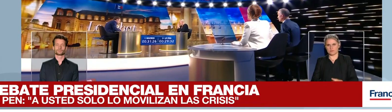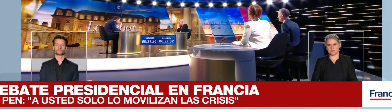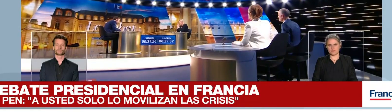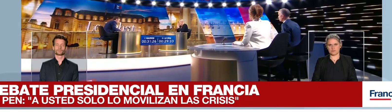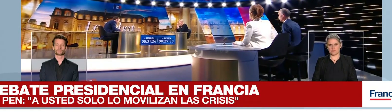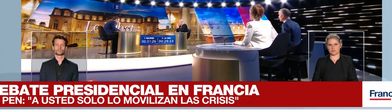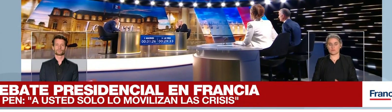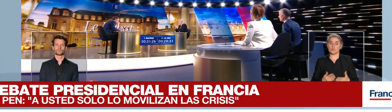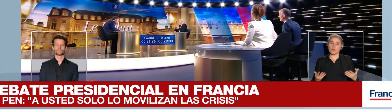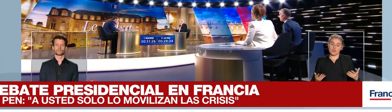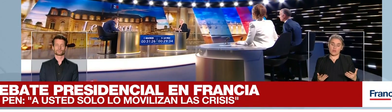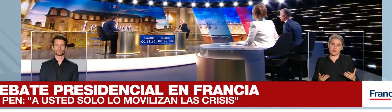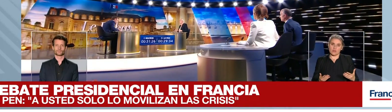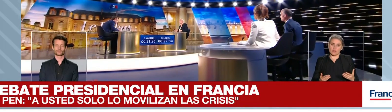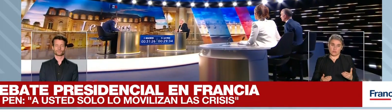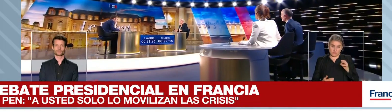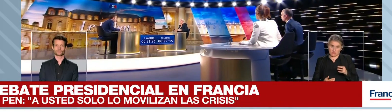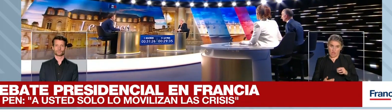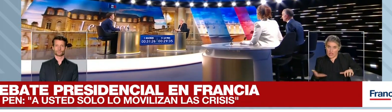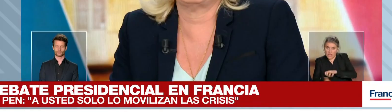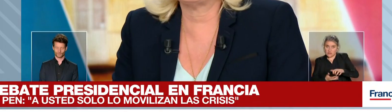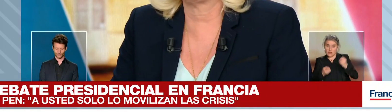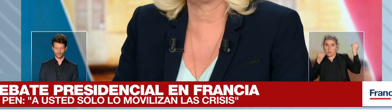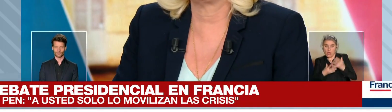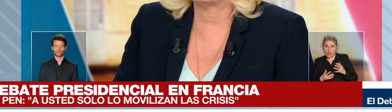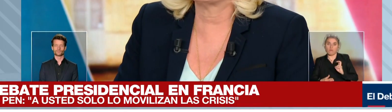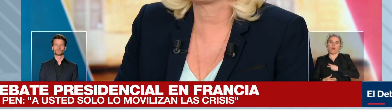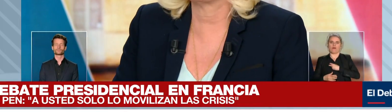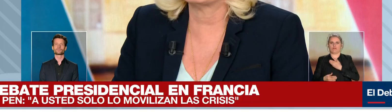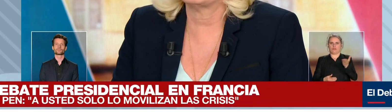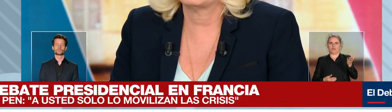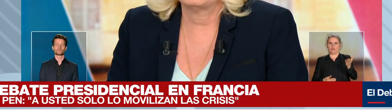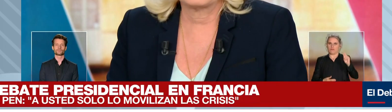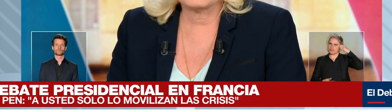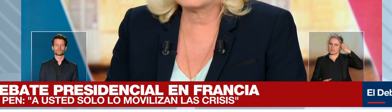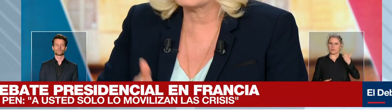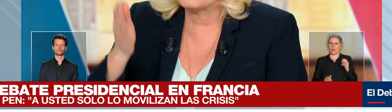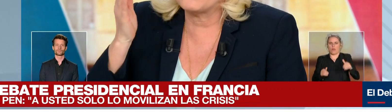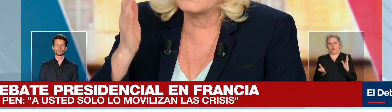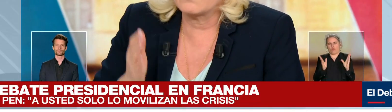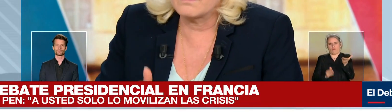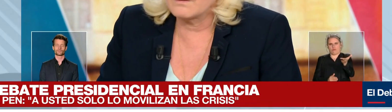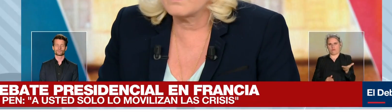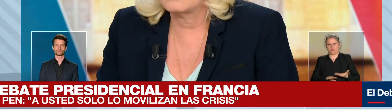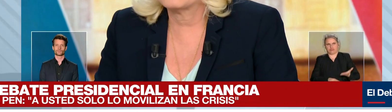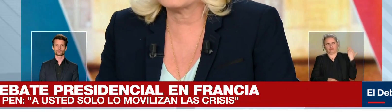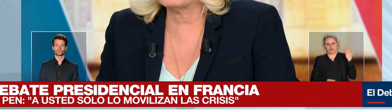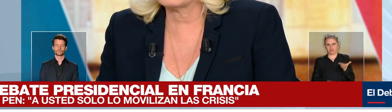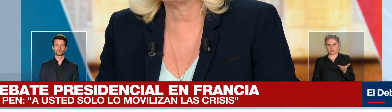vieron privados. Pero una vez más fue necesario esperar la crisis y el hundimiento del hospital, eso ya lo